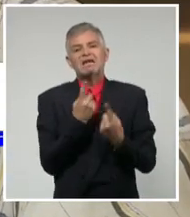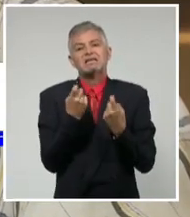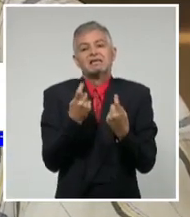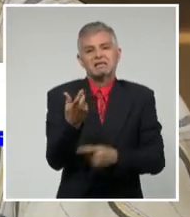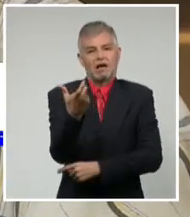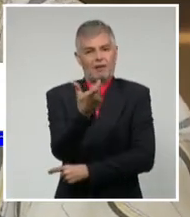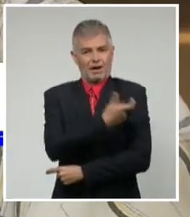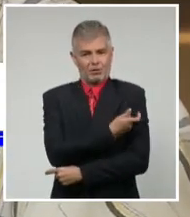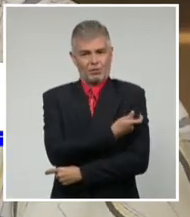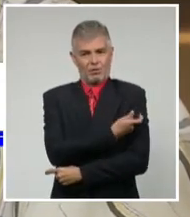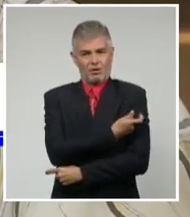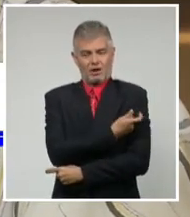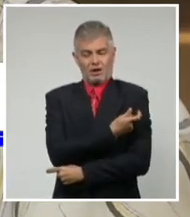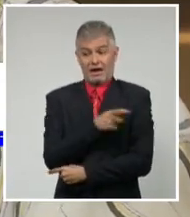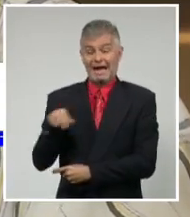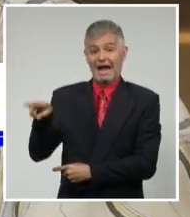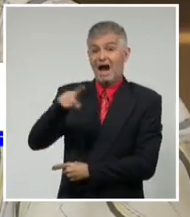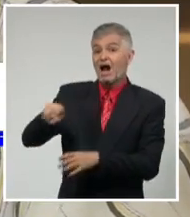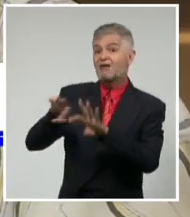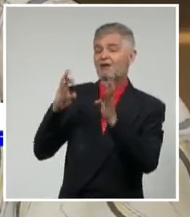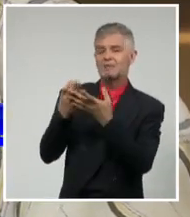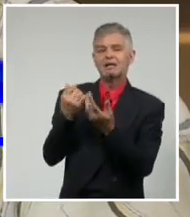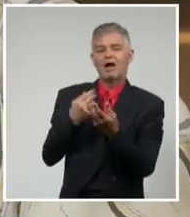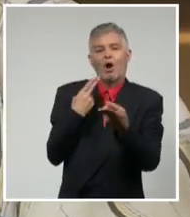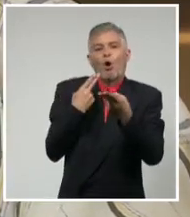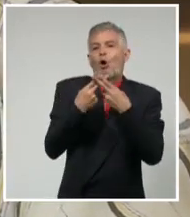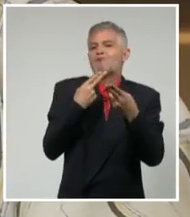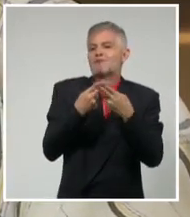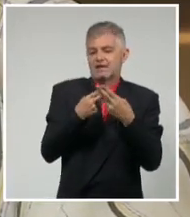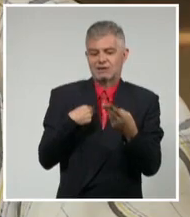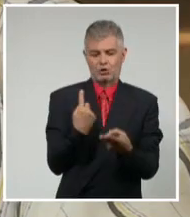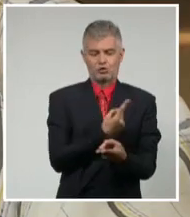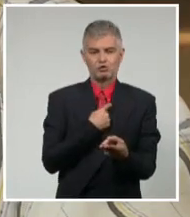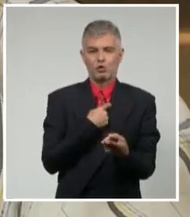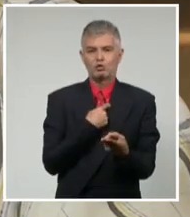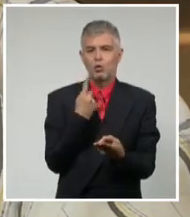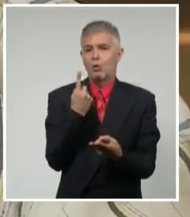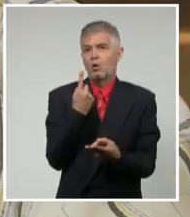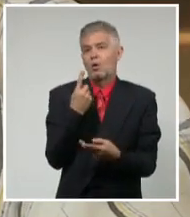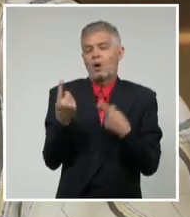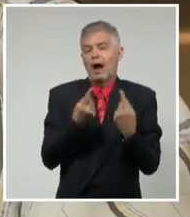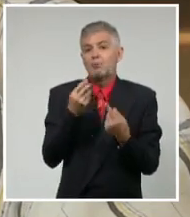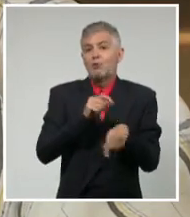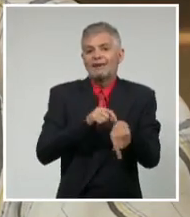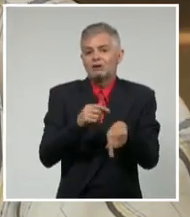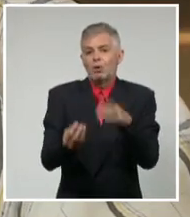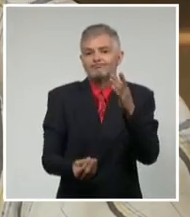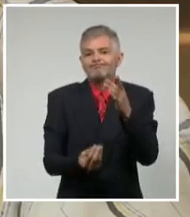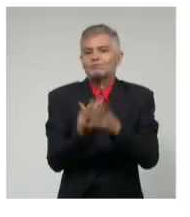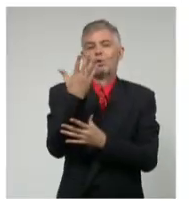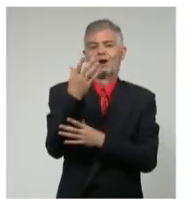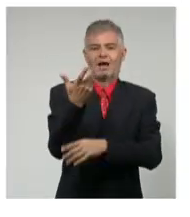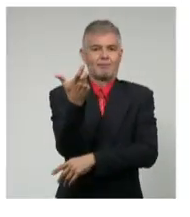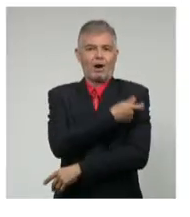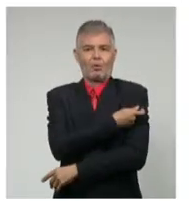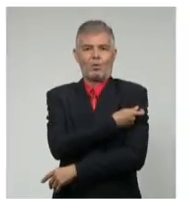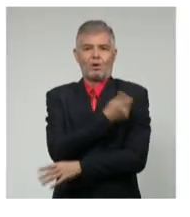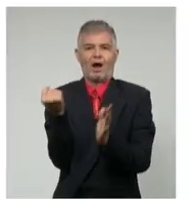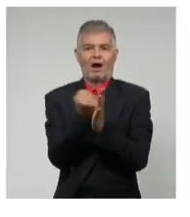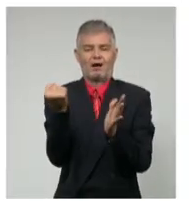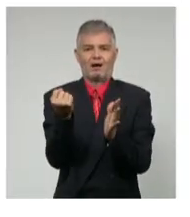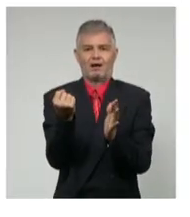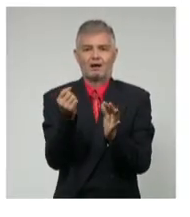y la gran confianza que siempre tuvieron en que en algún momento la vacuna saldría más temprano que tarde para evitar el dolor. Bamengo